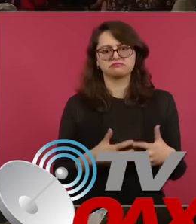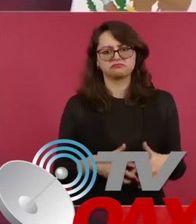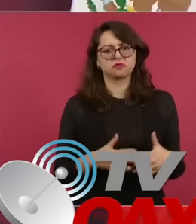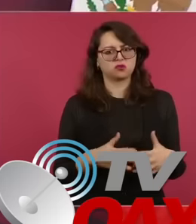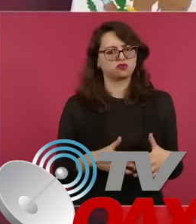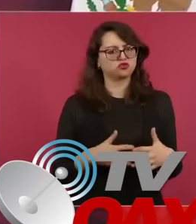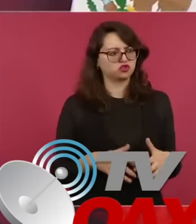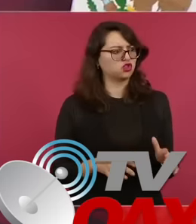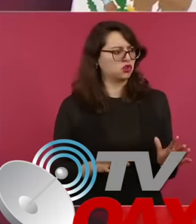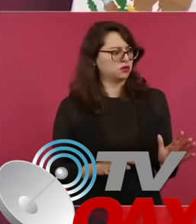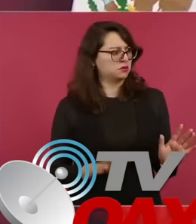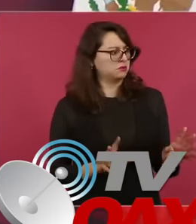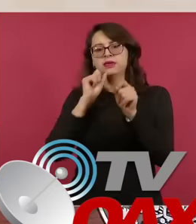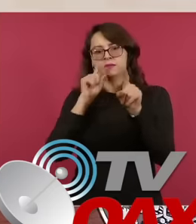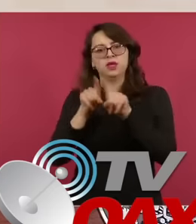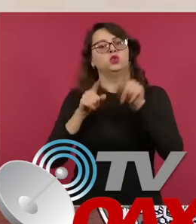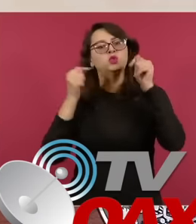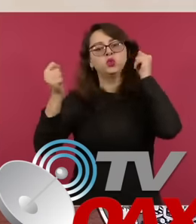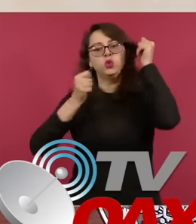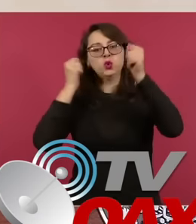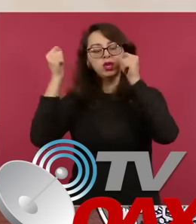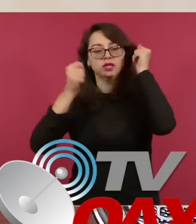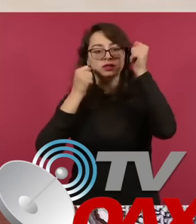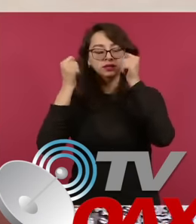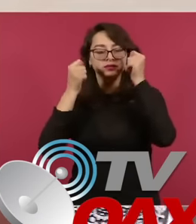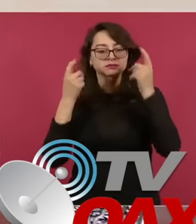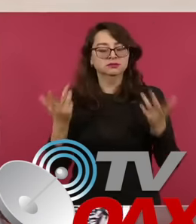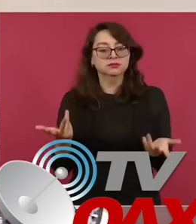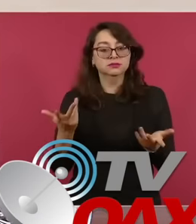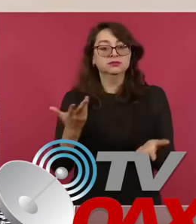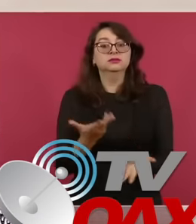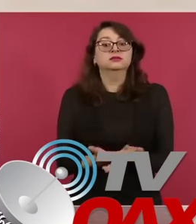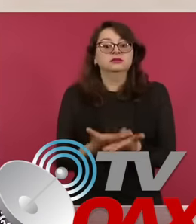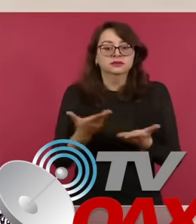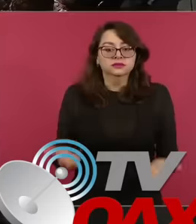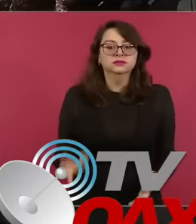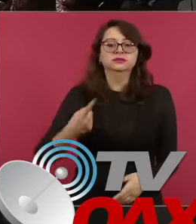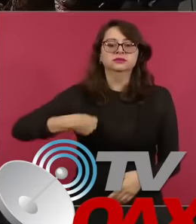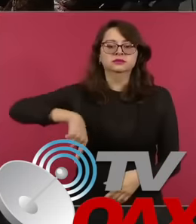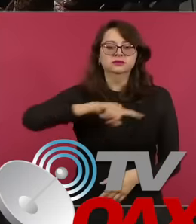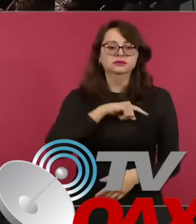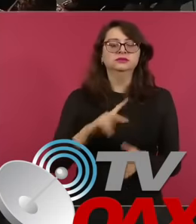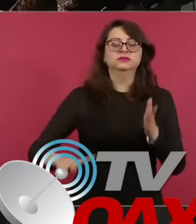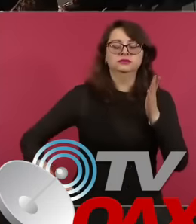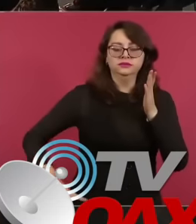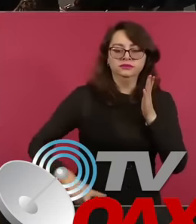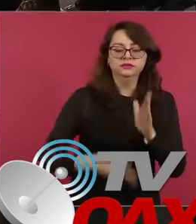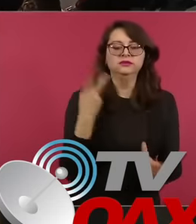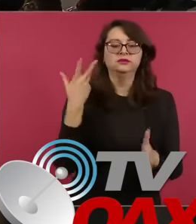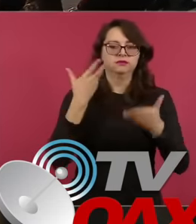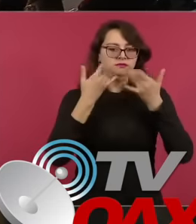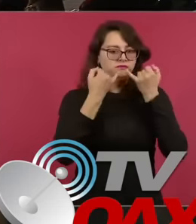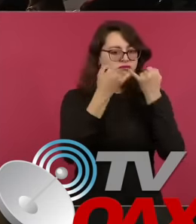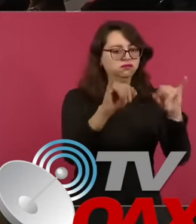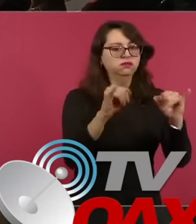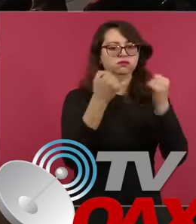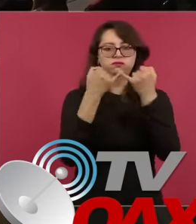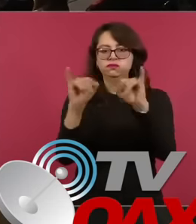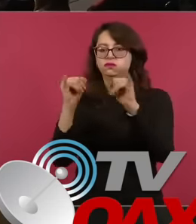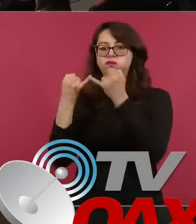ese tren. Y ahora, pues va a estar el Tren Maya, el del